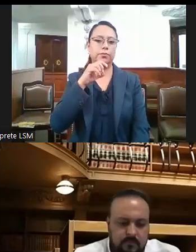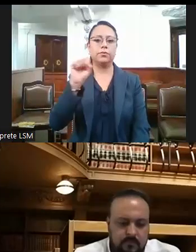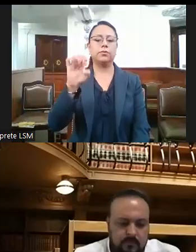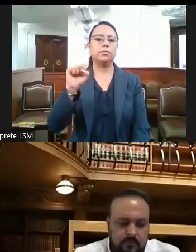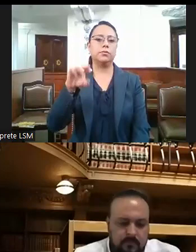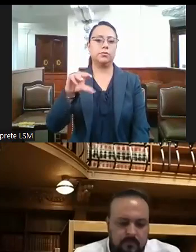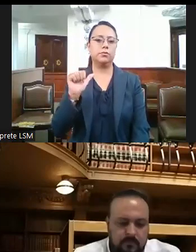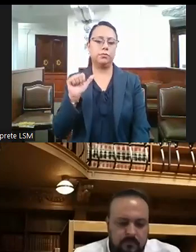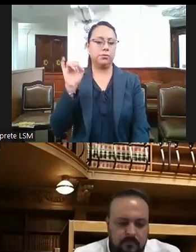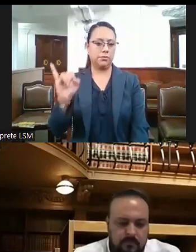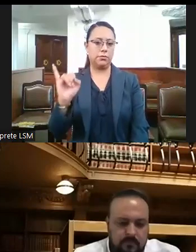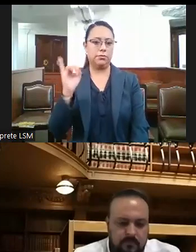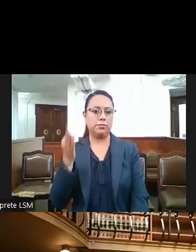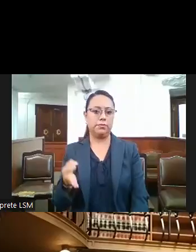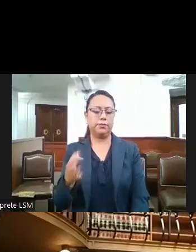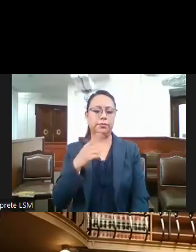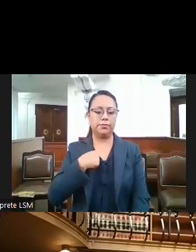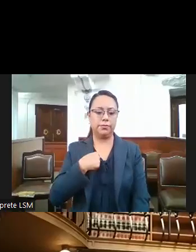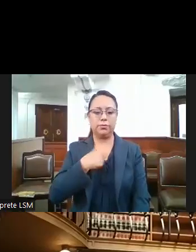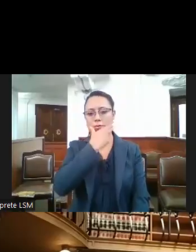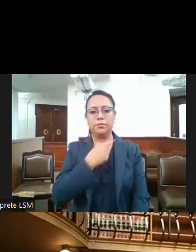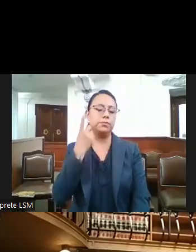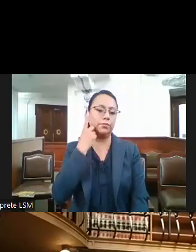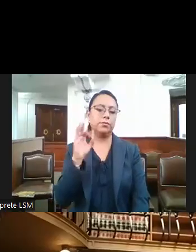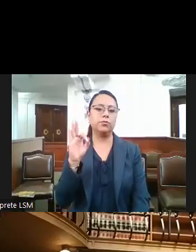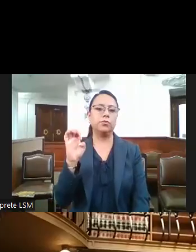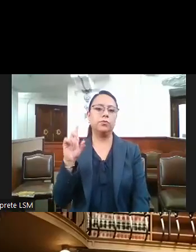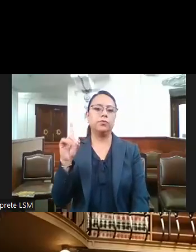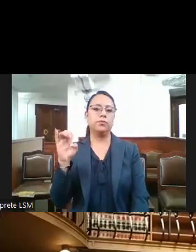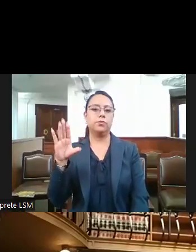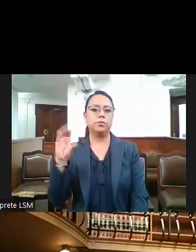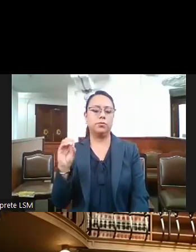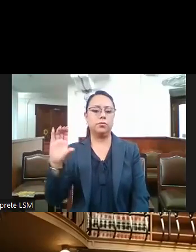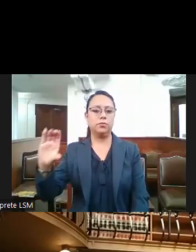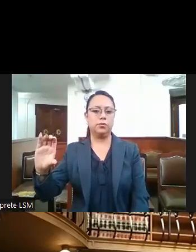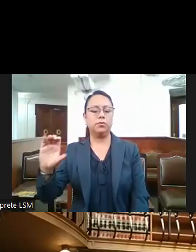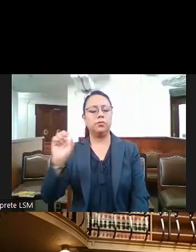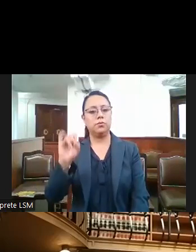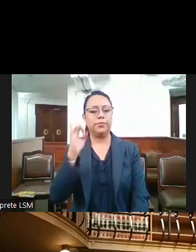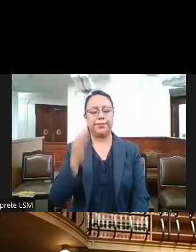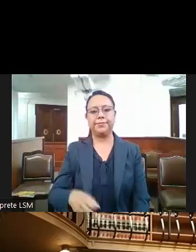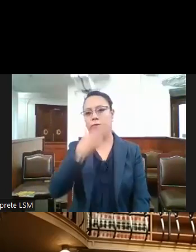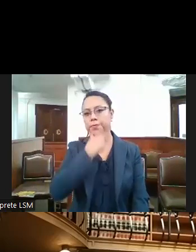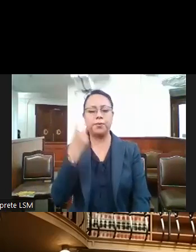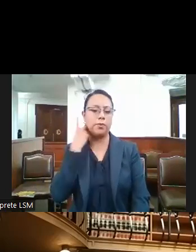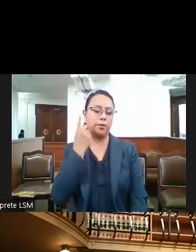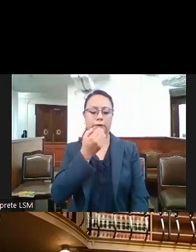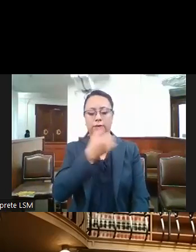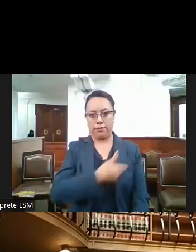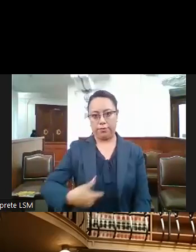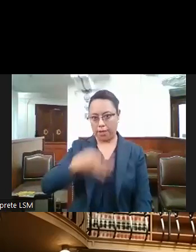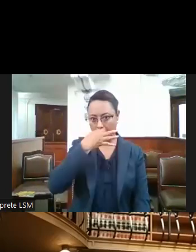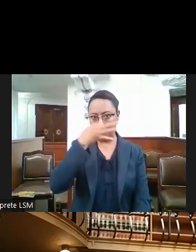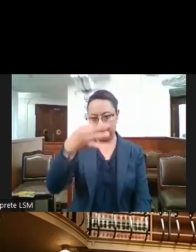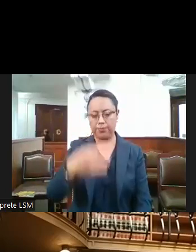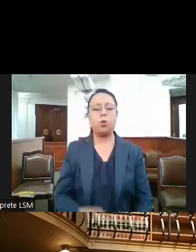favor. Gracias. El de la voz, diputado Federico Chávez Semrena, a favor. Diputado presidente, el resultado de la votación es el siguiente: